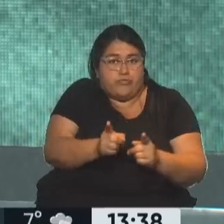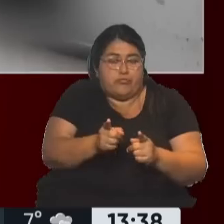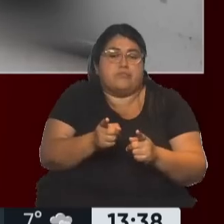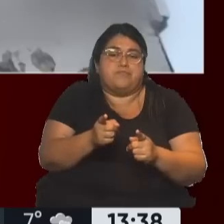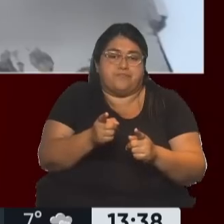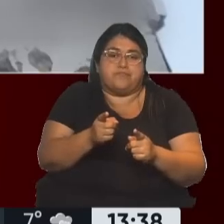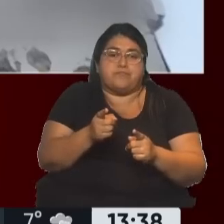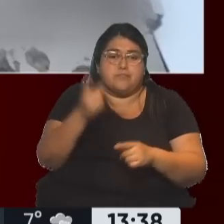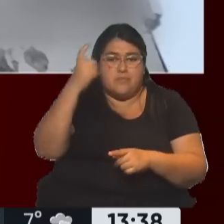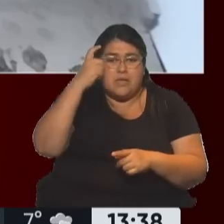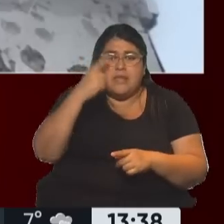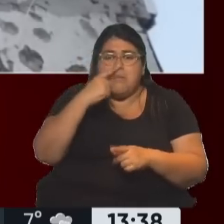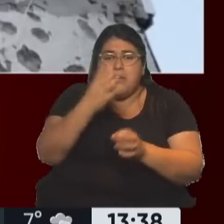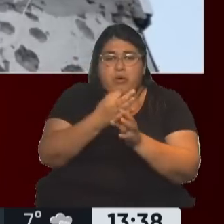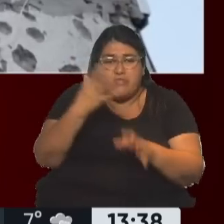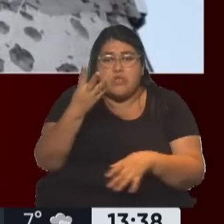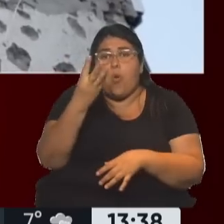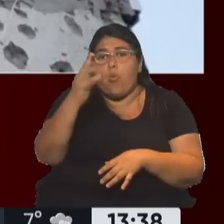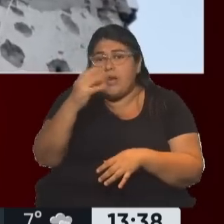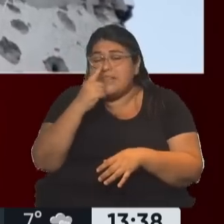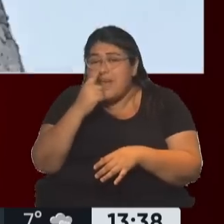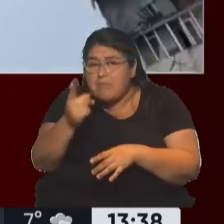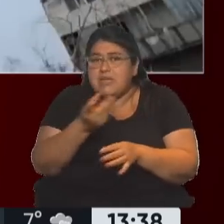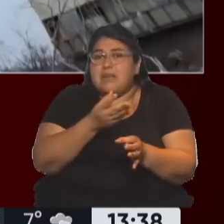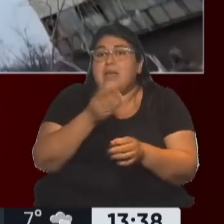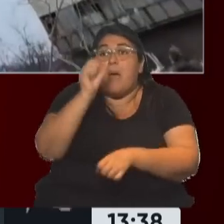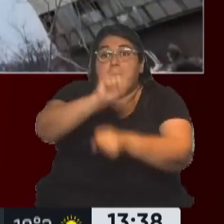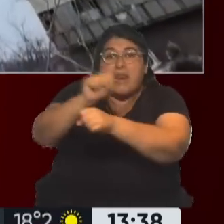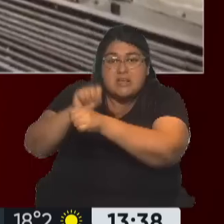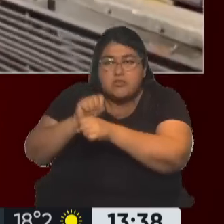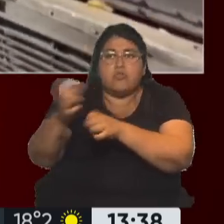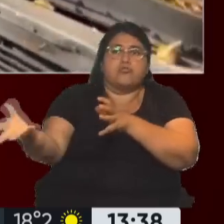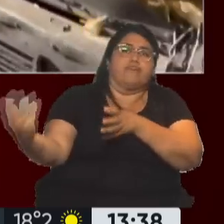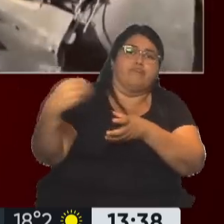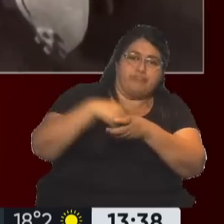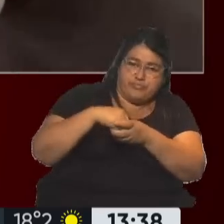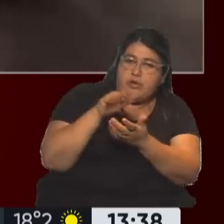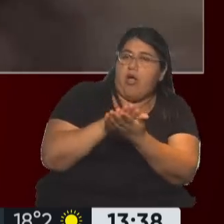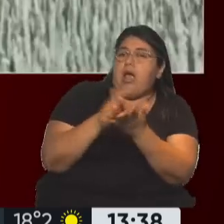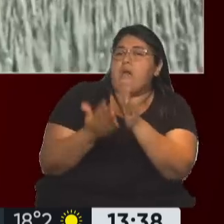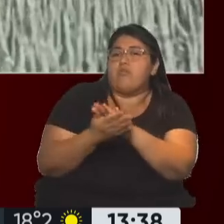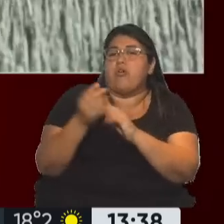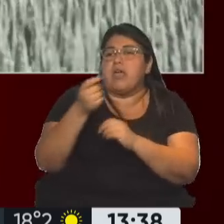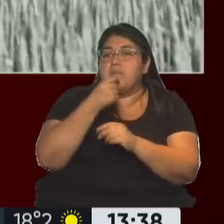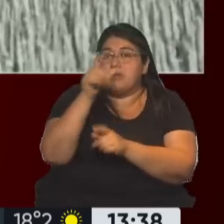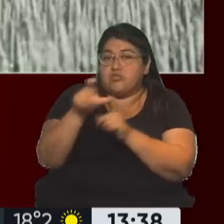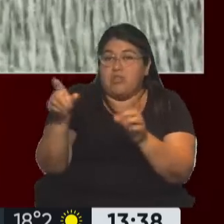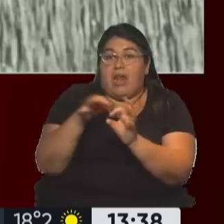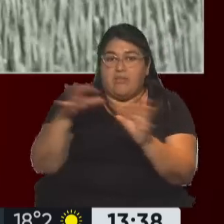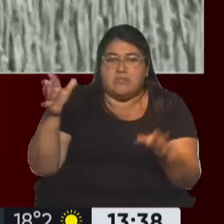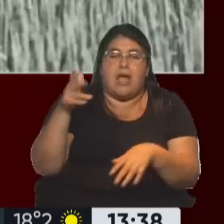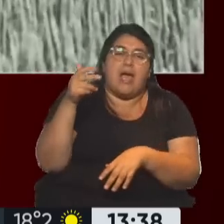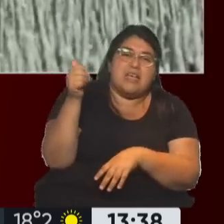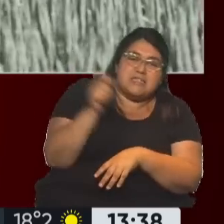informe, 10.000 profesionales, 40.000 reclutados en las prisiones rusas a cambio de una libertad al cabo de unos 6 a 8 meses